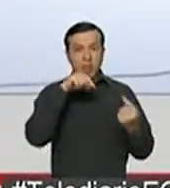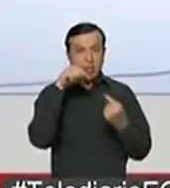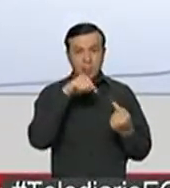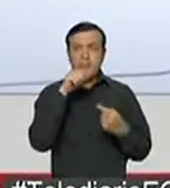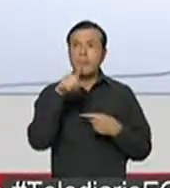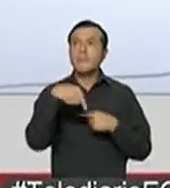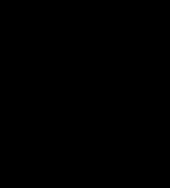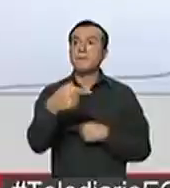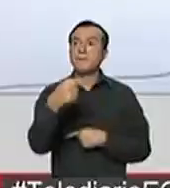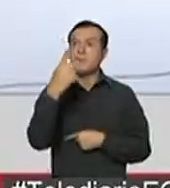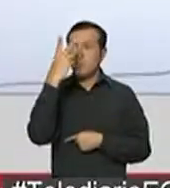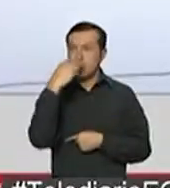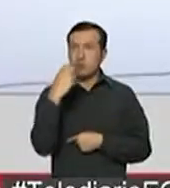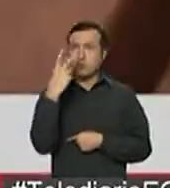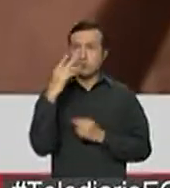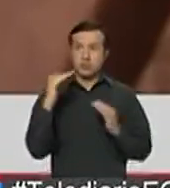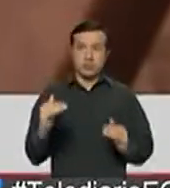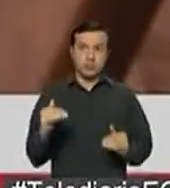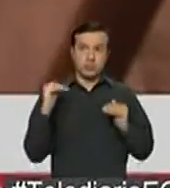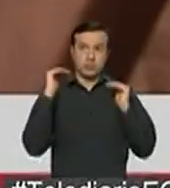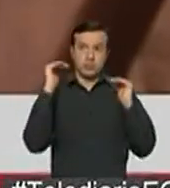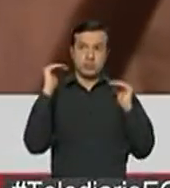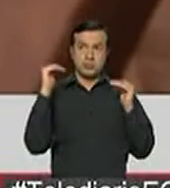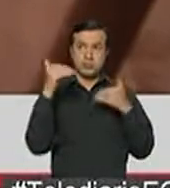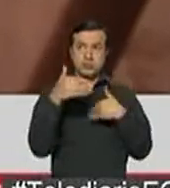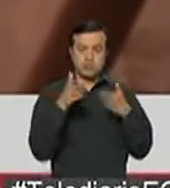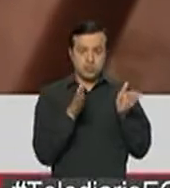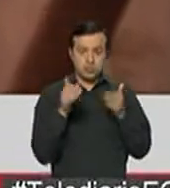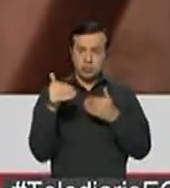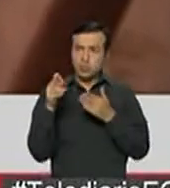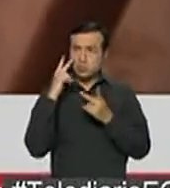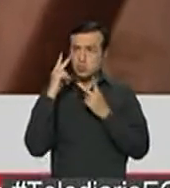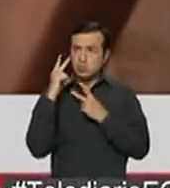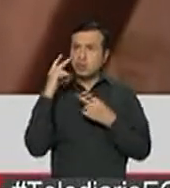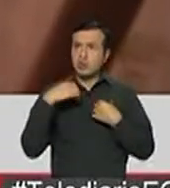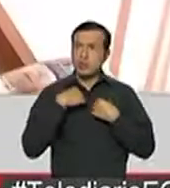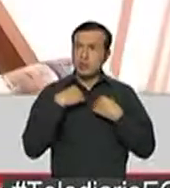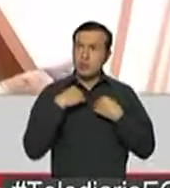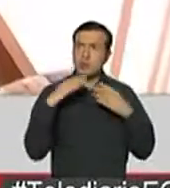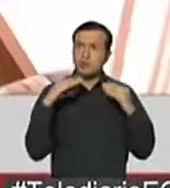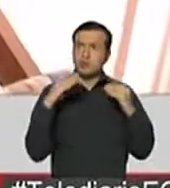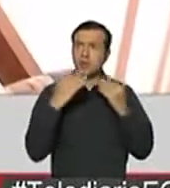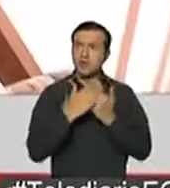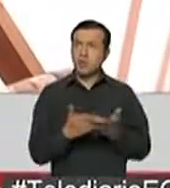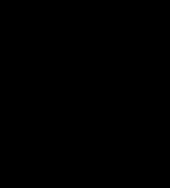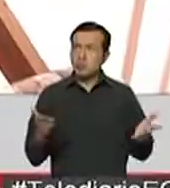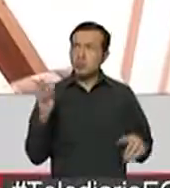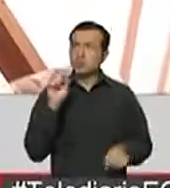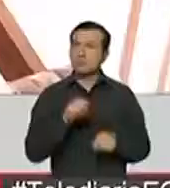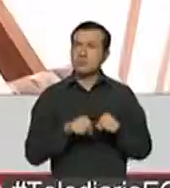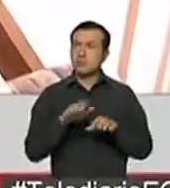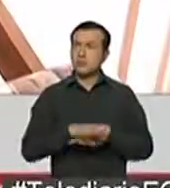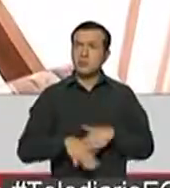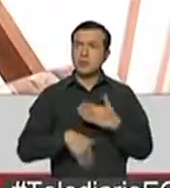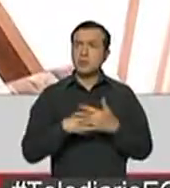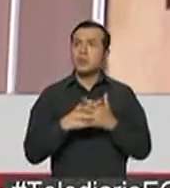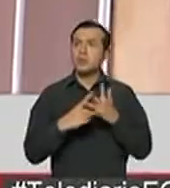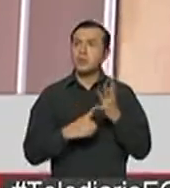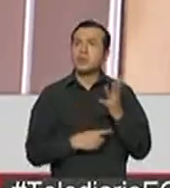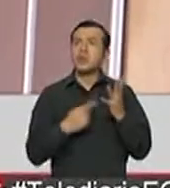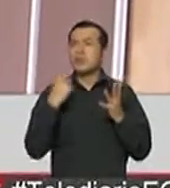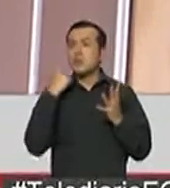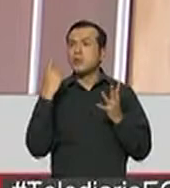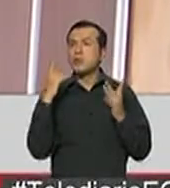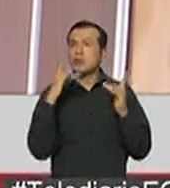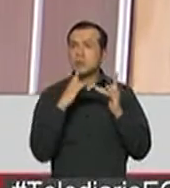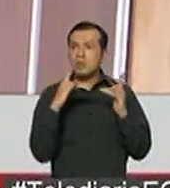estaba sentado un hotel de dos pisos. En los pequeños dormitorios se observa ropa, colchones y estructuras metálicas con tablas que simulan una